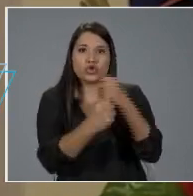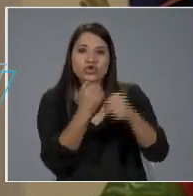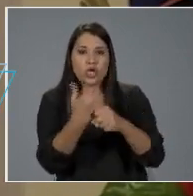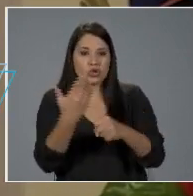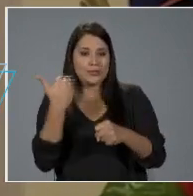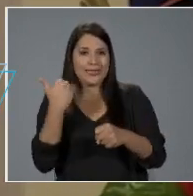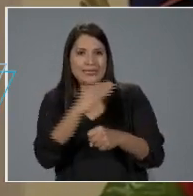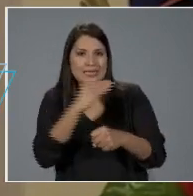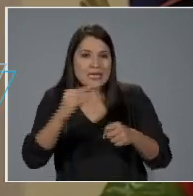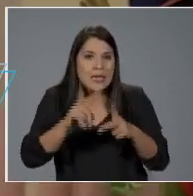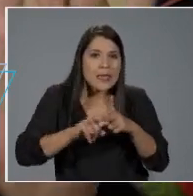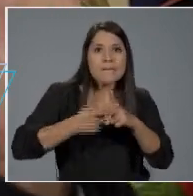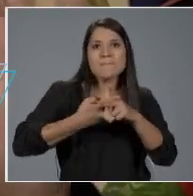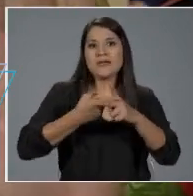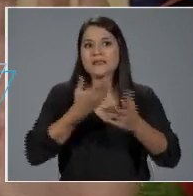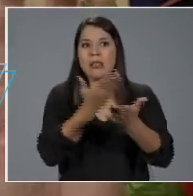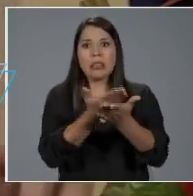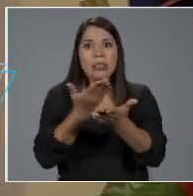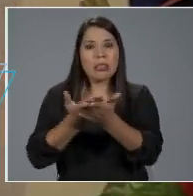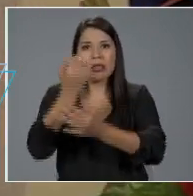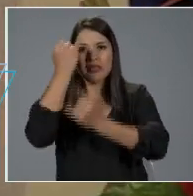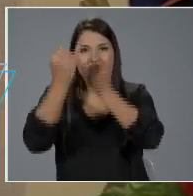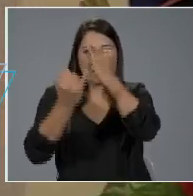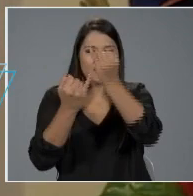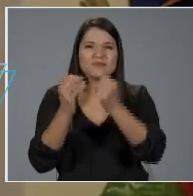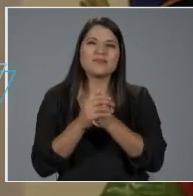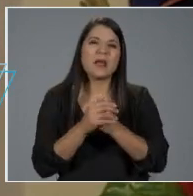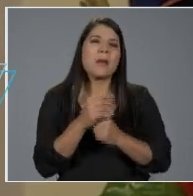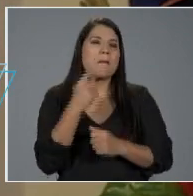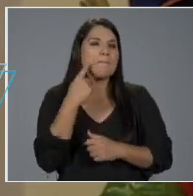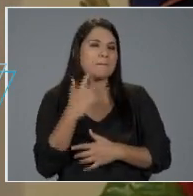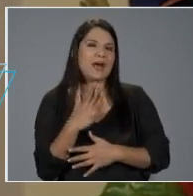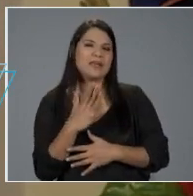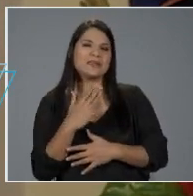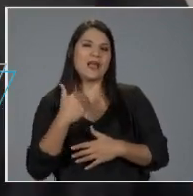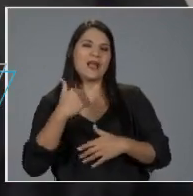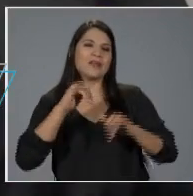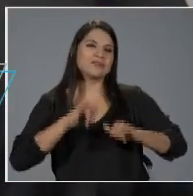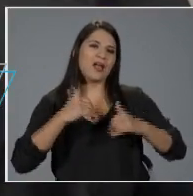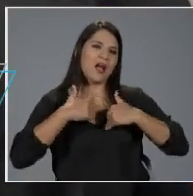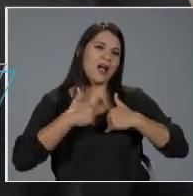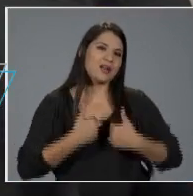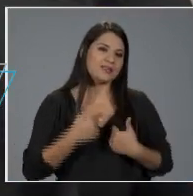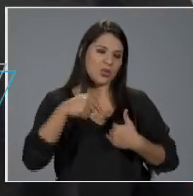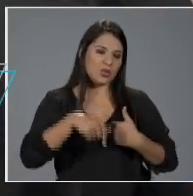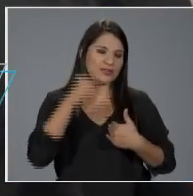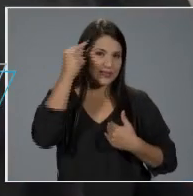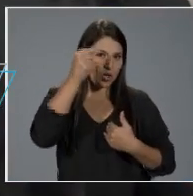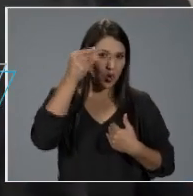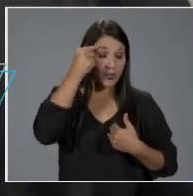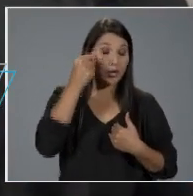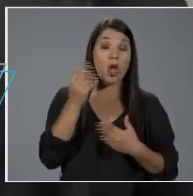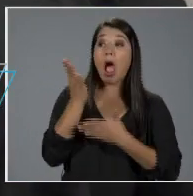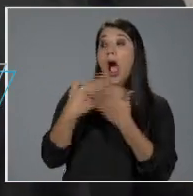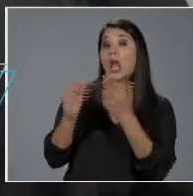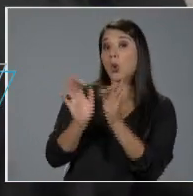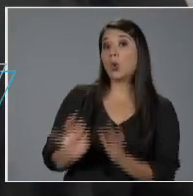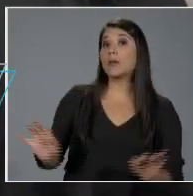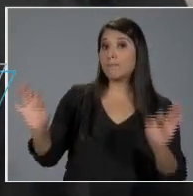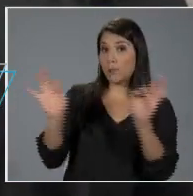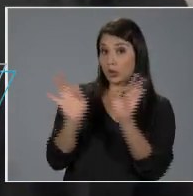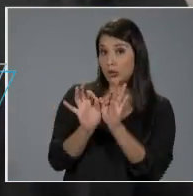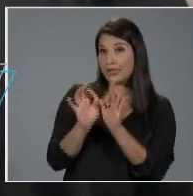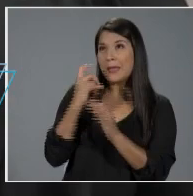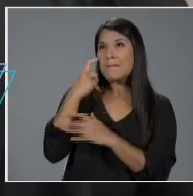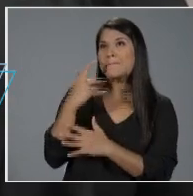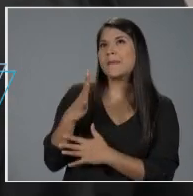haber lanzado un conjunto de iniciativas. Claro. Él quedó, yo creo que queda agotado. También dijo una cosa importante que me parece que él, tal